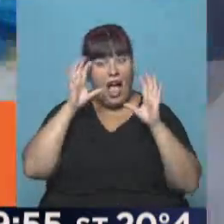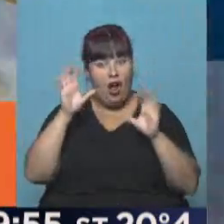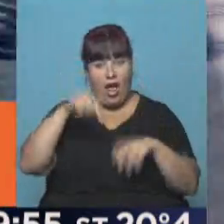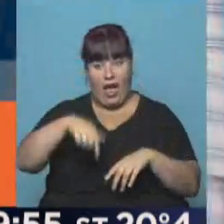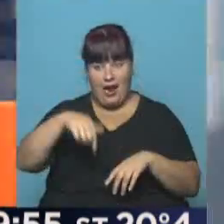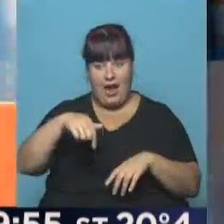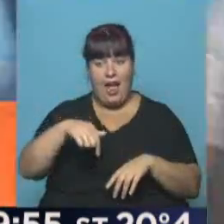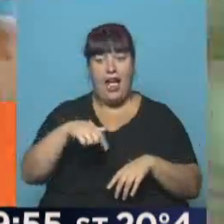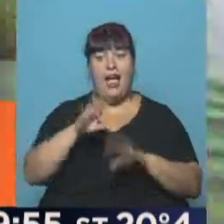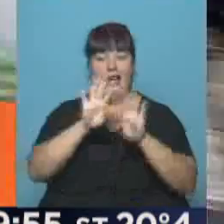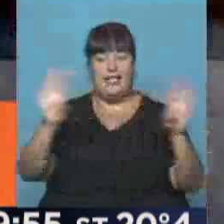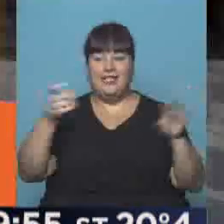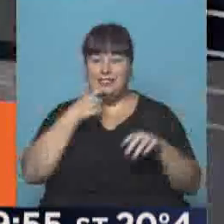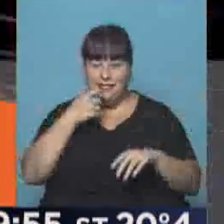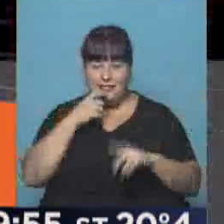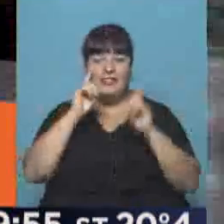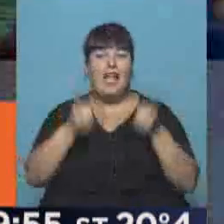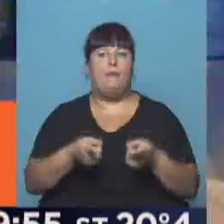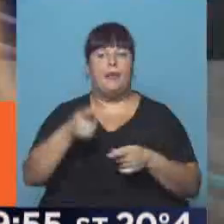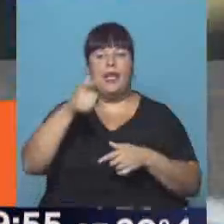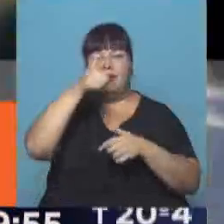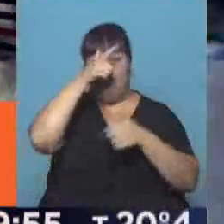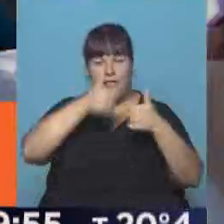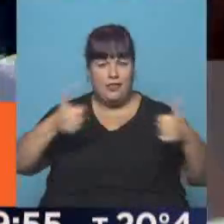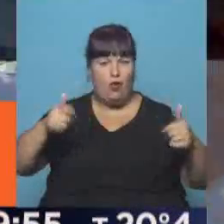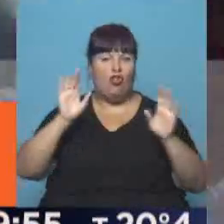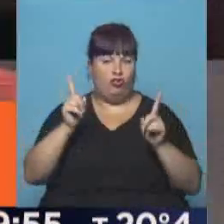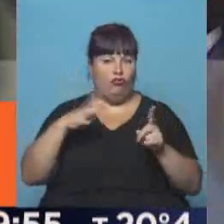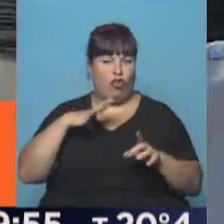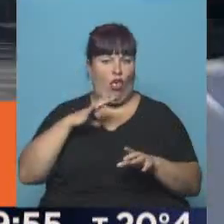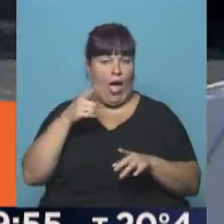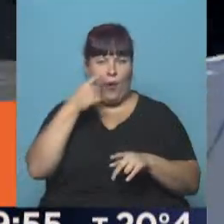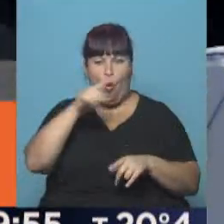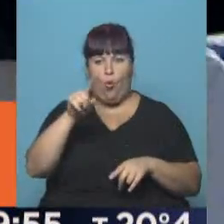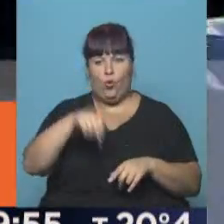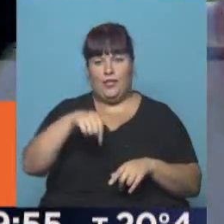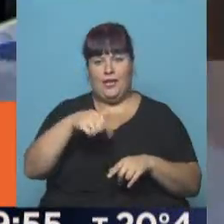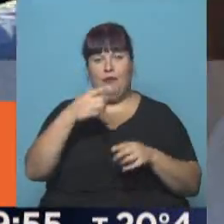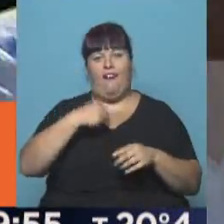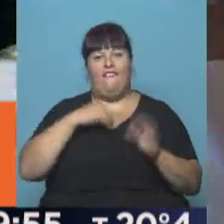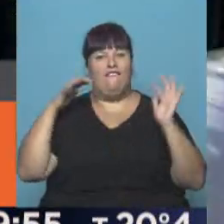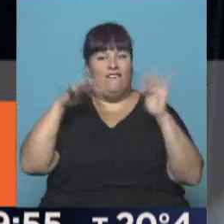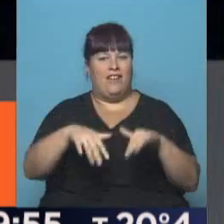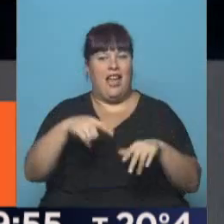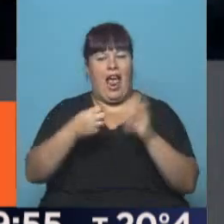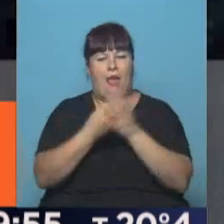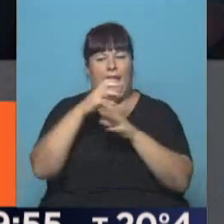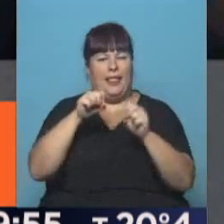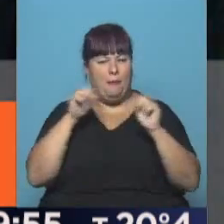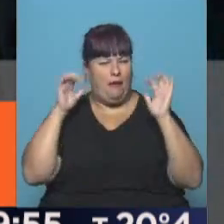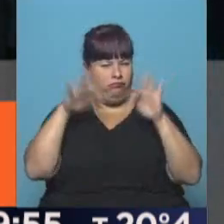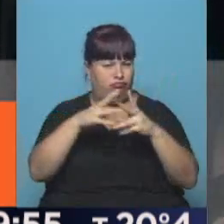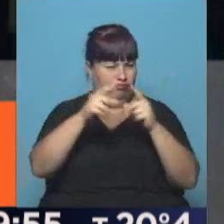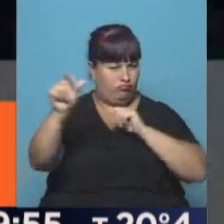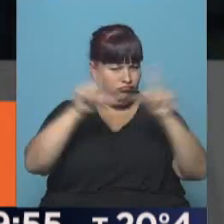aquí los vallados, también los efectivos de seguridad que quedan sobre los últimos militantes que llegaron a partir de las primeras horas de la